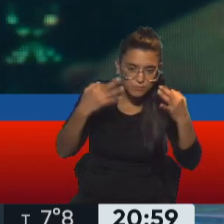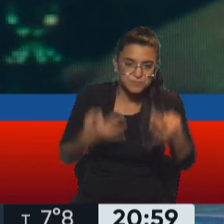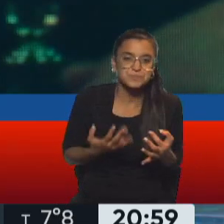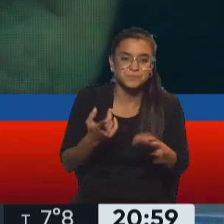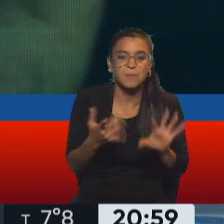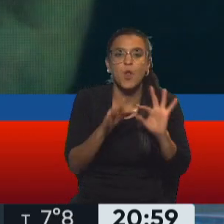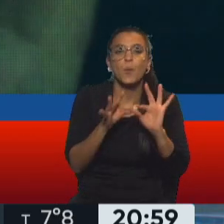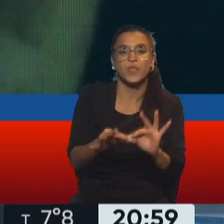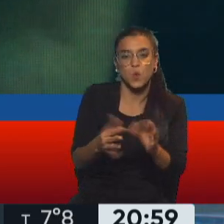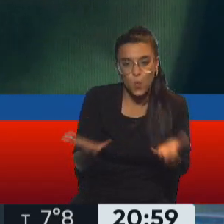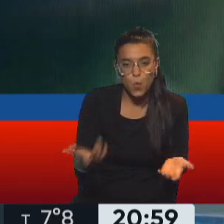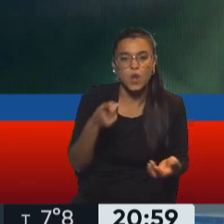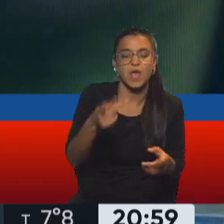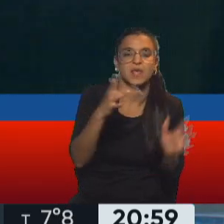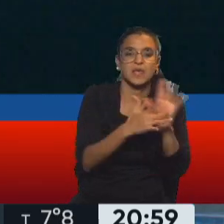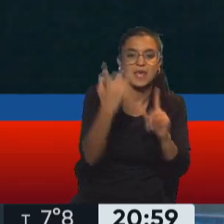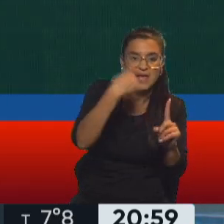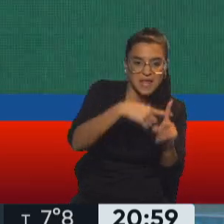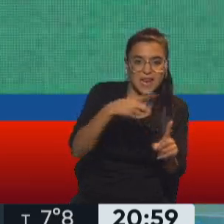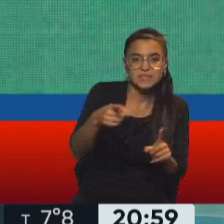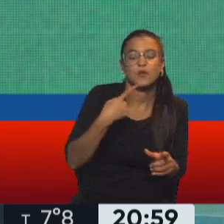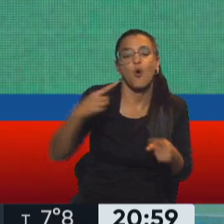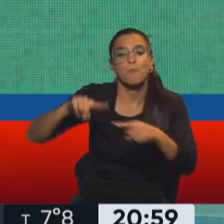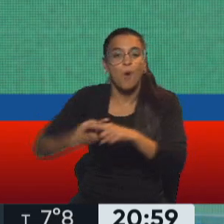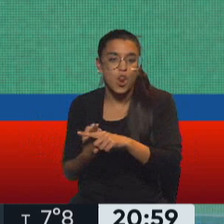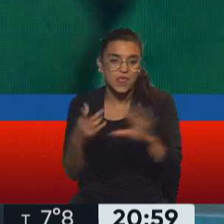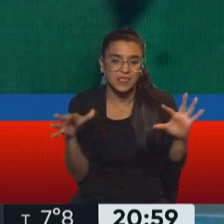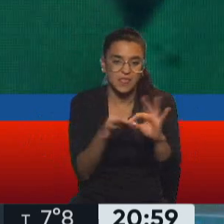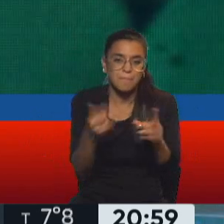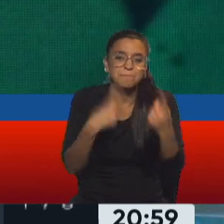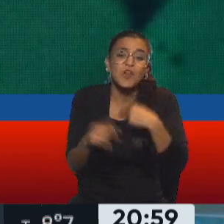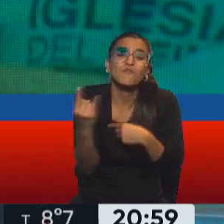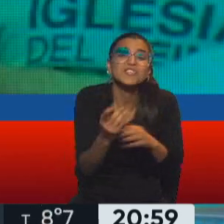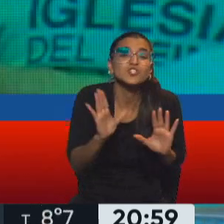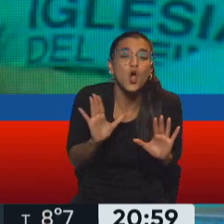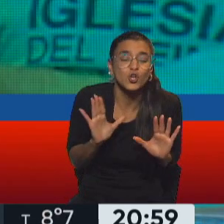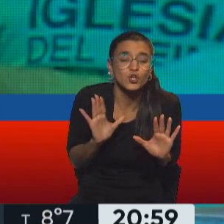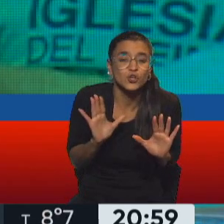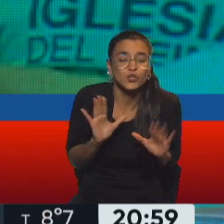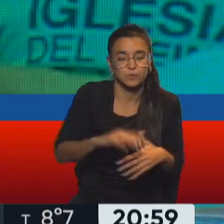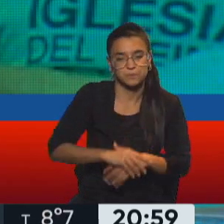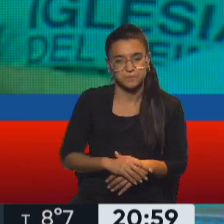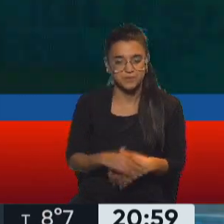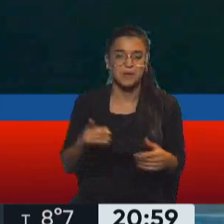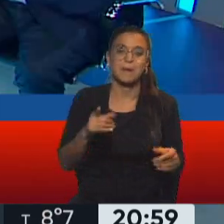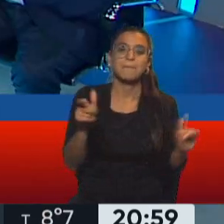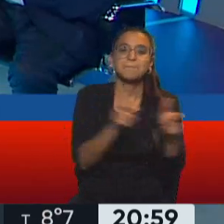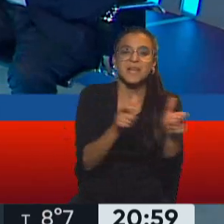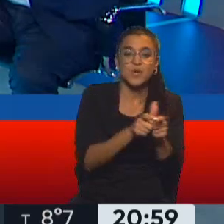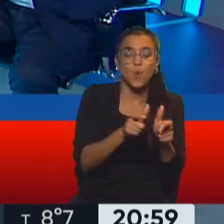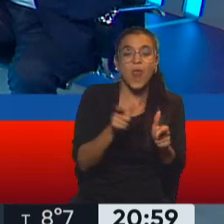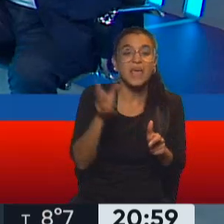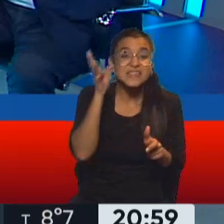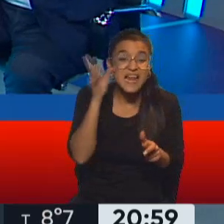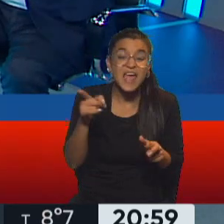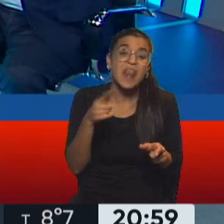el vínculo de esa iglesia con la política, pero desde la ficción. Bueno, la iglesia, no hay película italiana donde